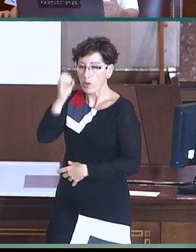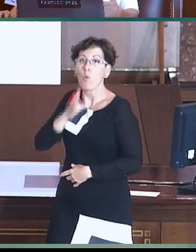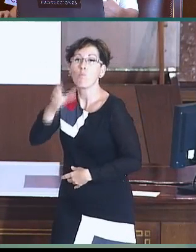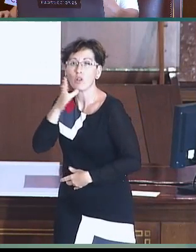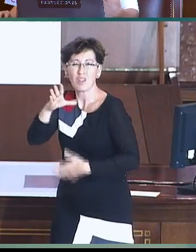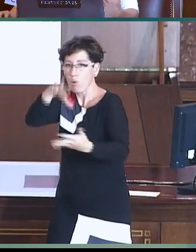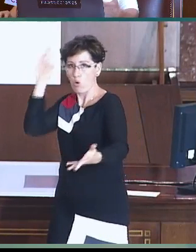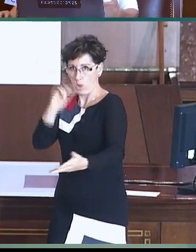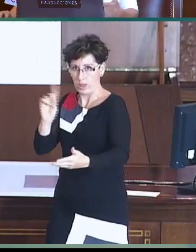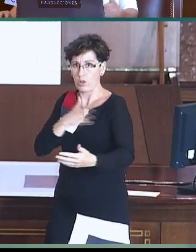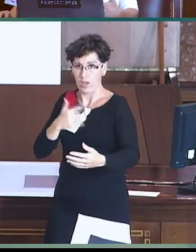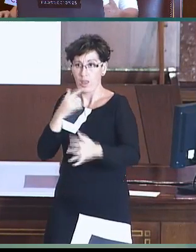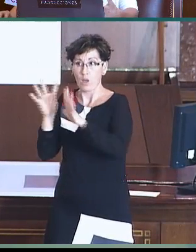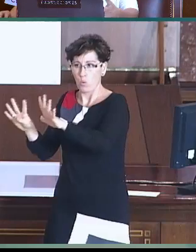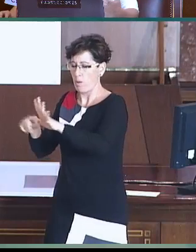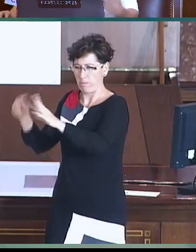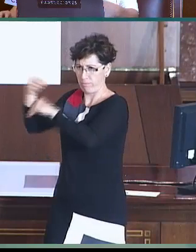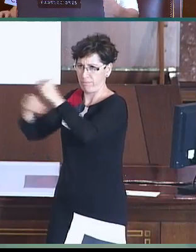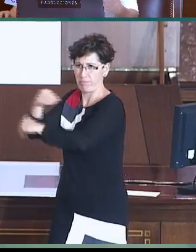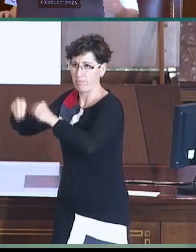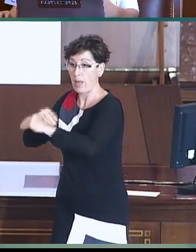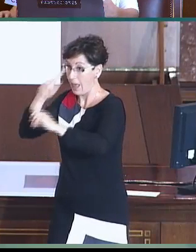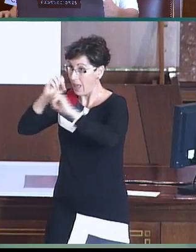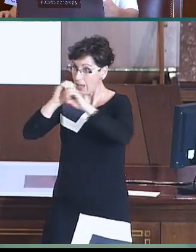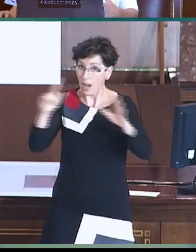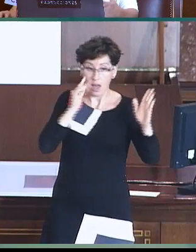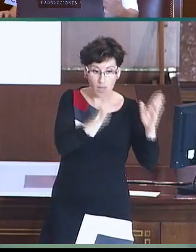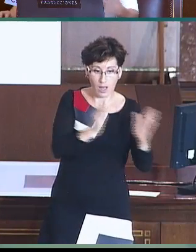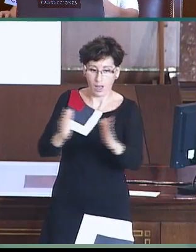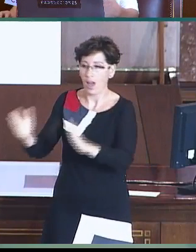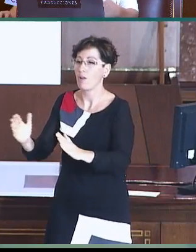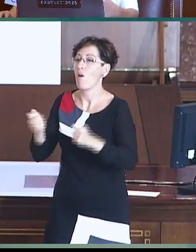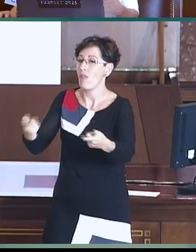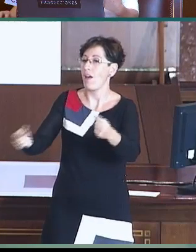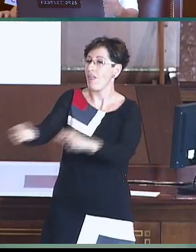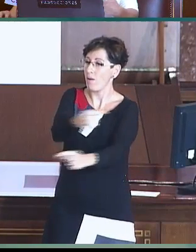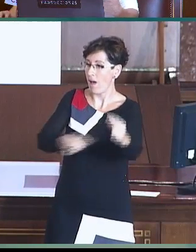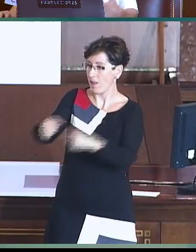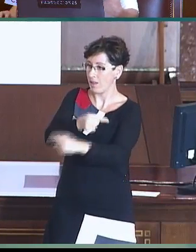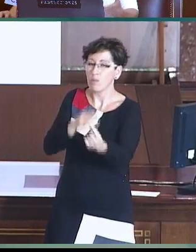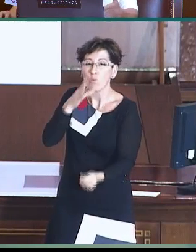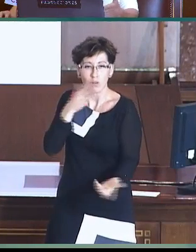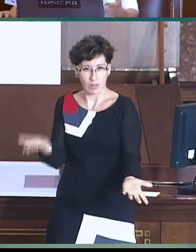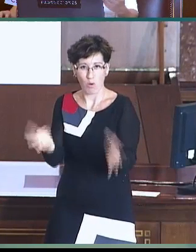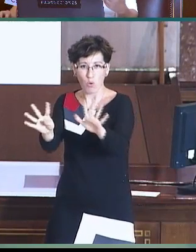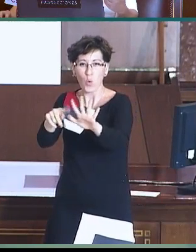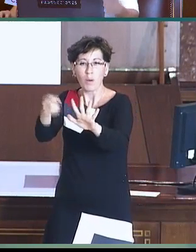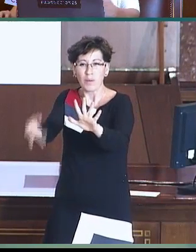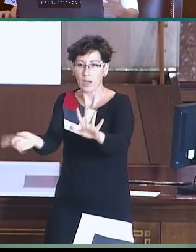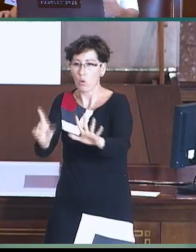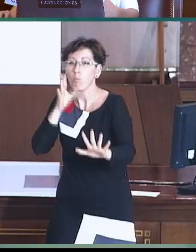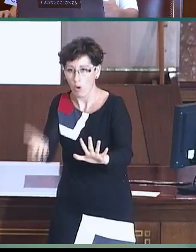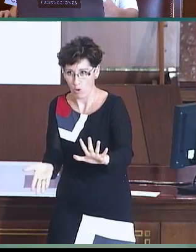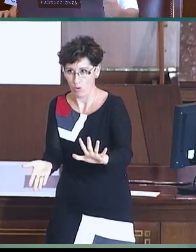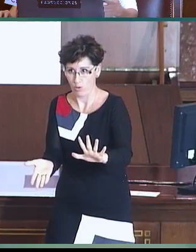ítems. Entonces, a partir de aquí, ¿qué hicimos? Organizar un debate para ver por qué estos ítems no estaban funcionando. Y